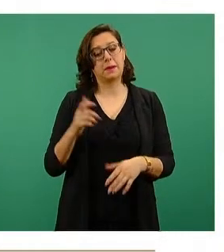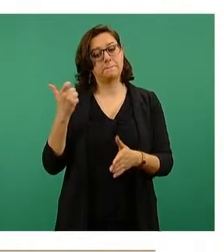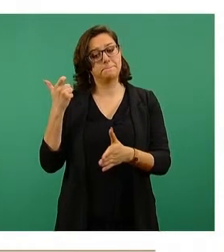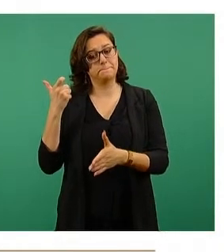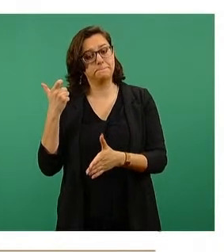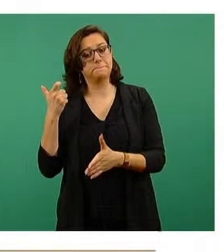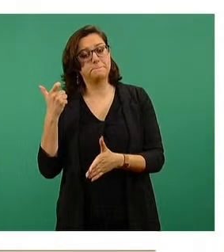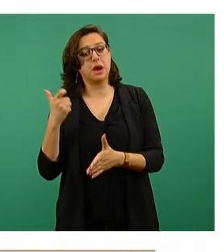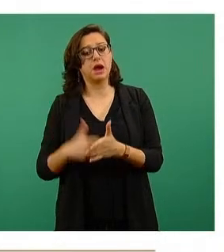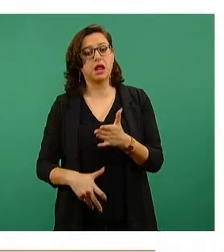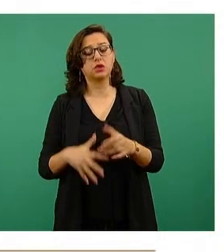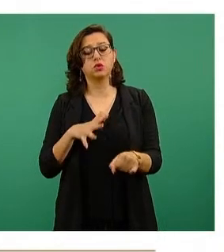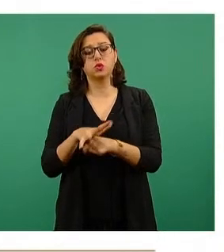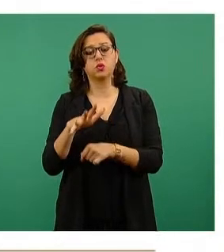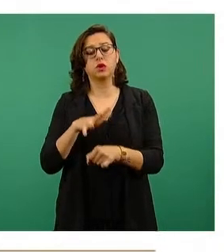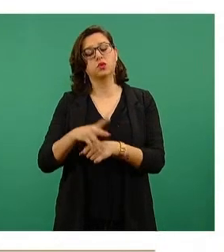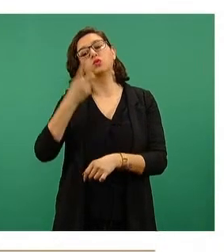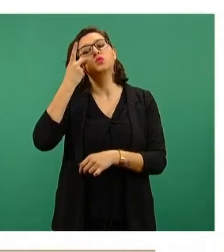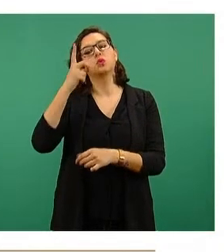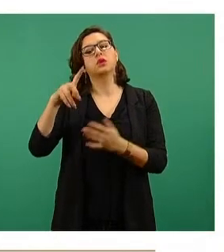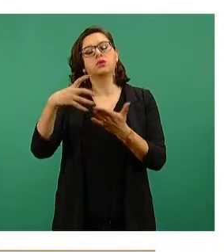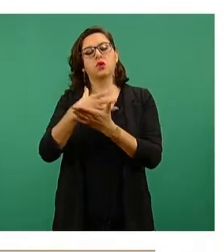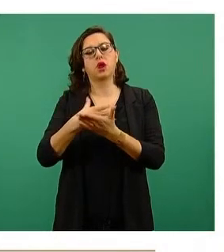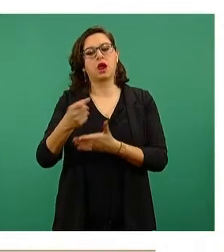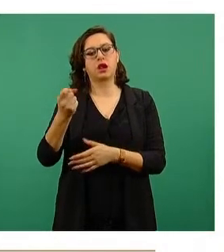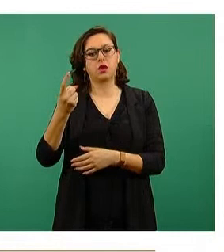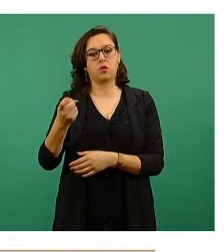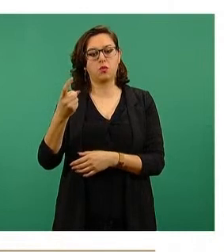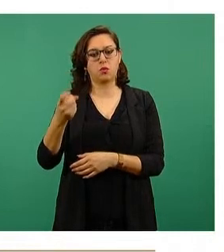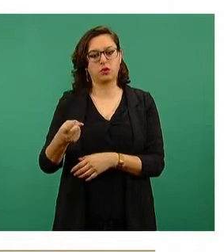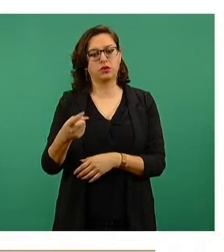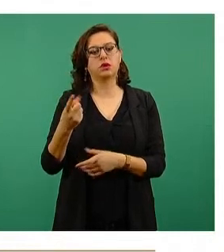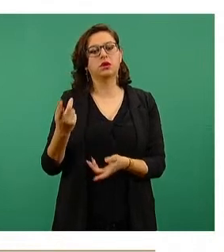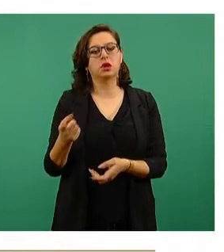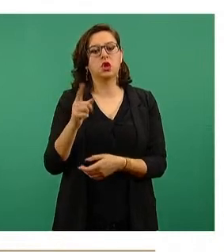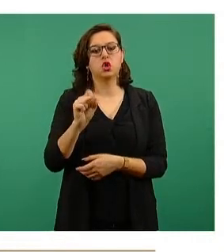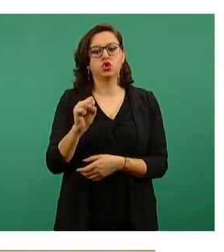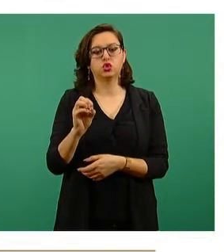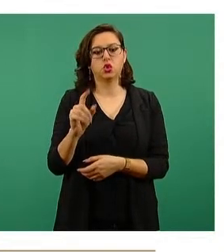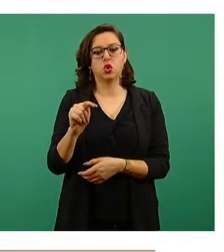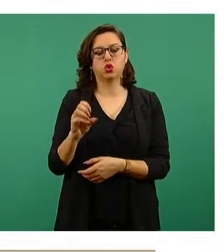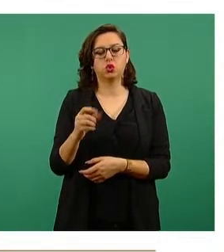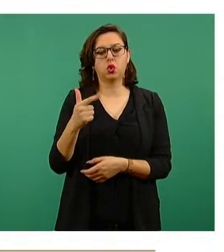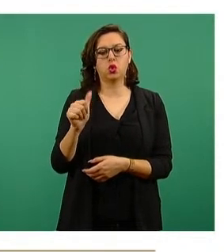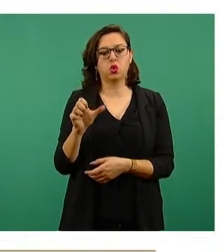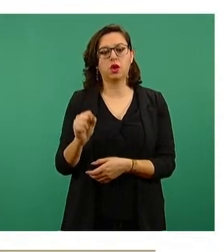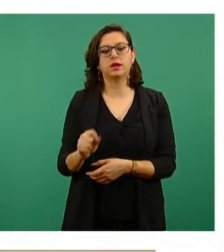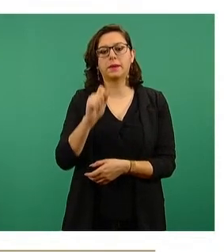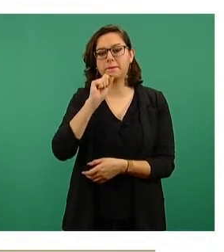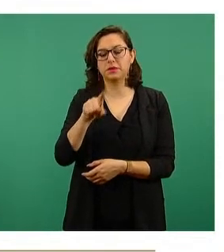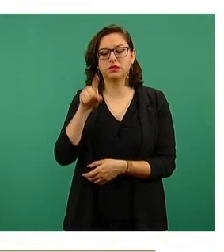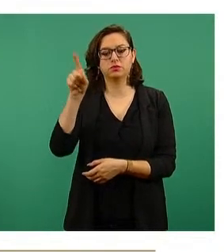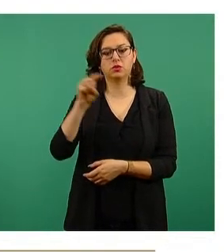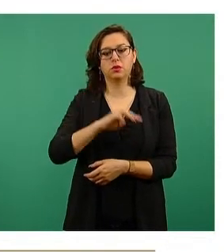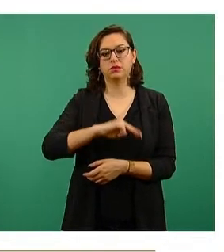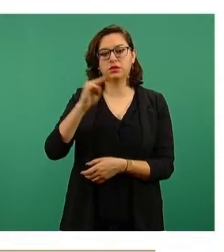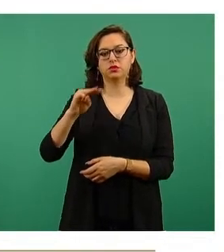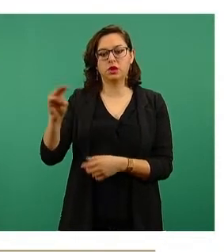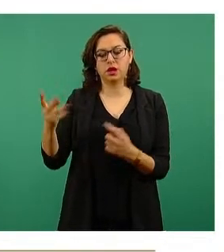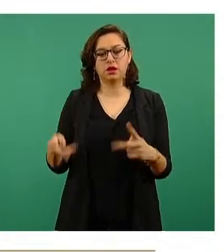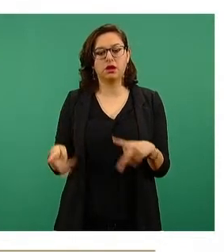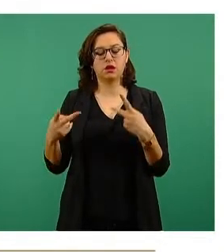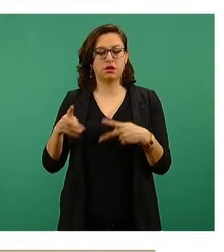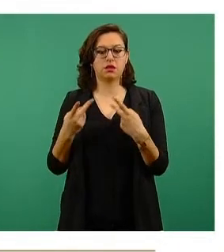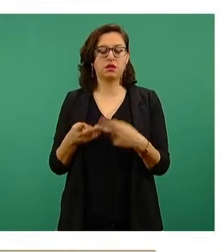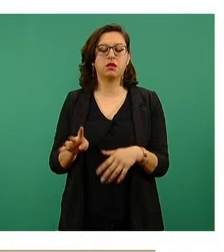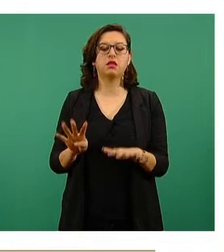más bajo, con 1 peso 37 centavos por segunda semana, lo tuvo Sotogas, de nueva cuenta Nangamacutiro, Michoacán, con un precio al público